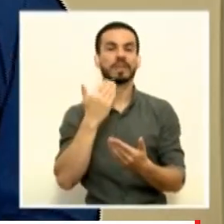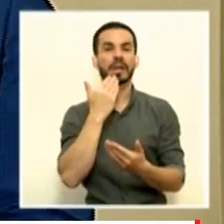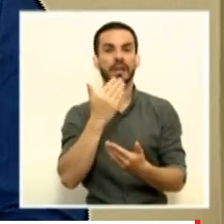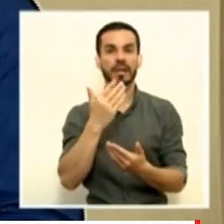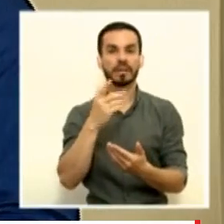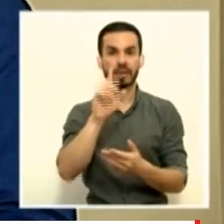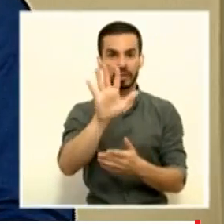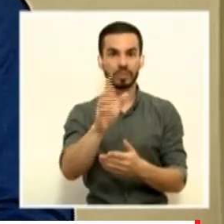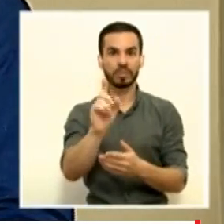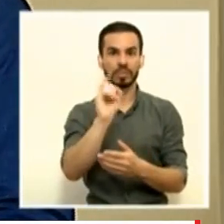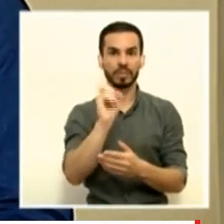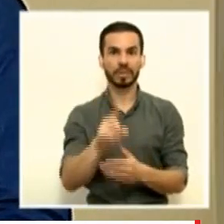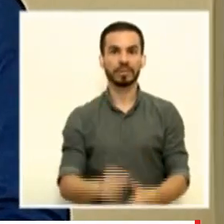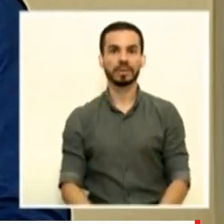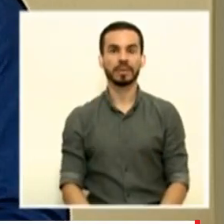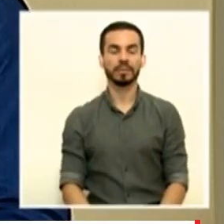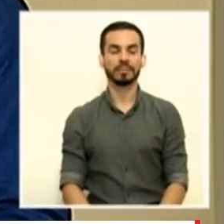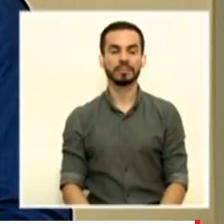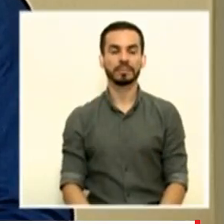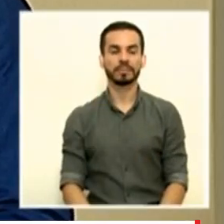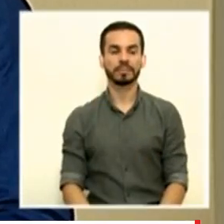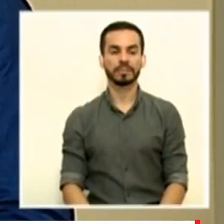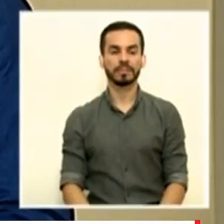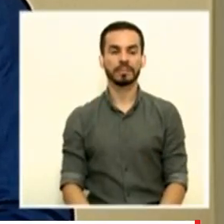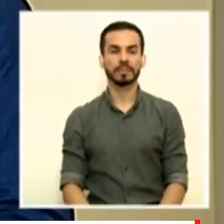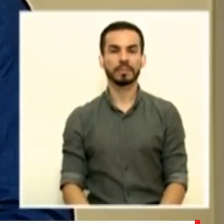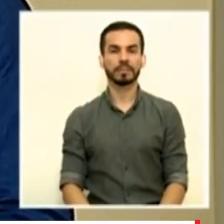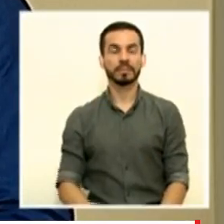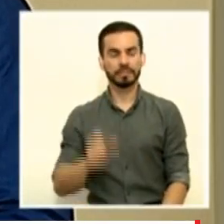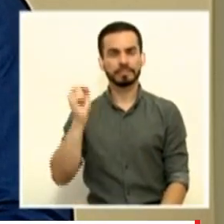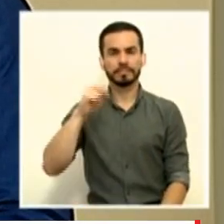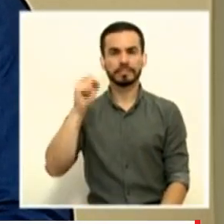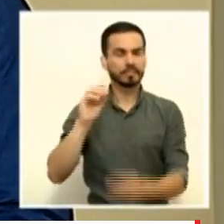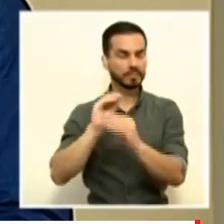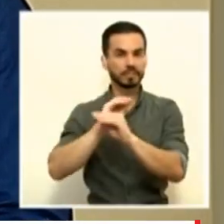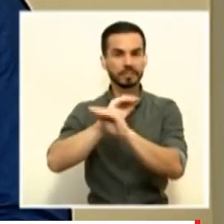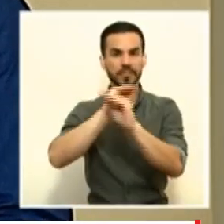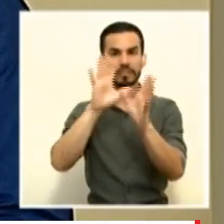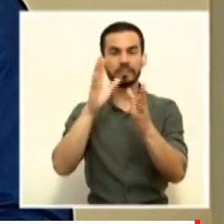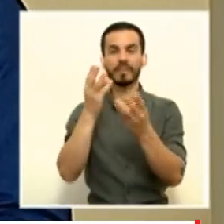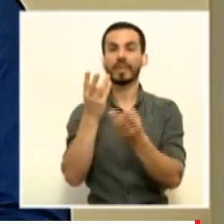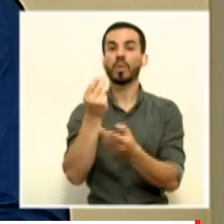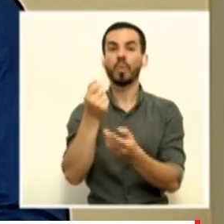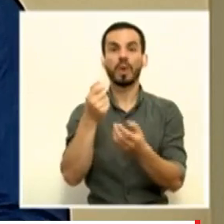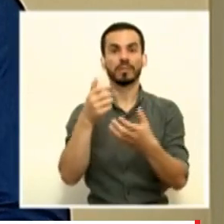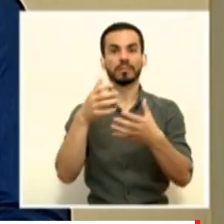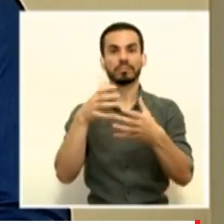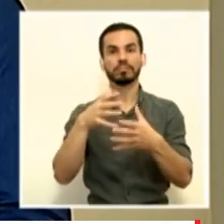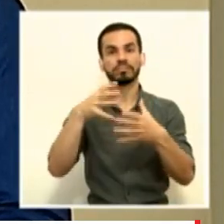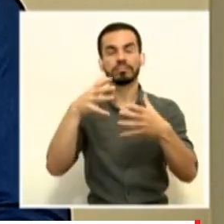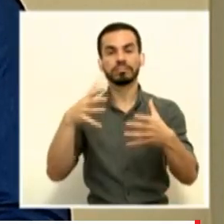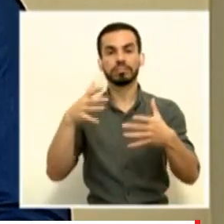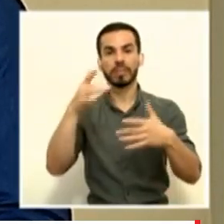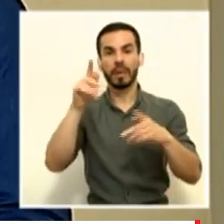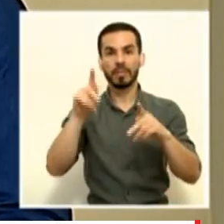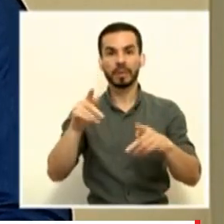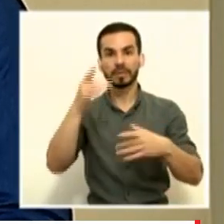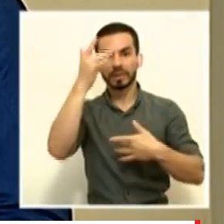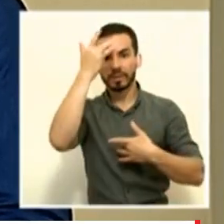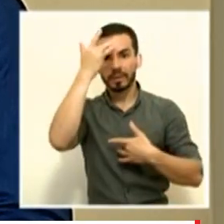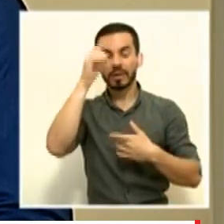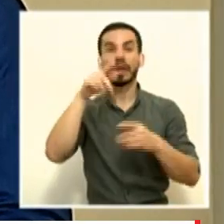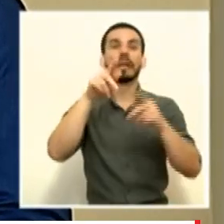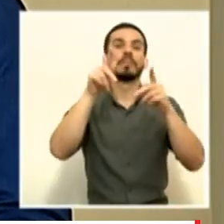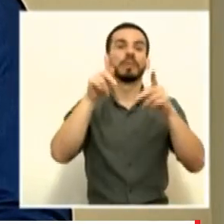gracias, don Edgar, por su pregunta. Sí, es claro que la cantidad de casos y de personas que